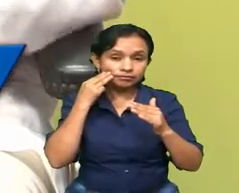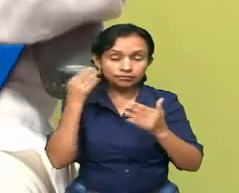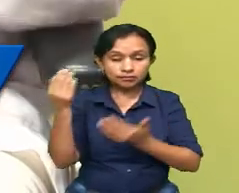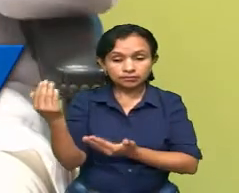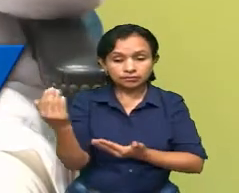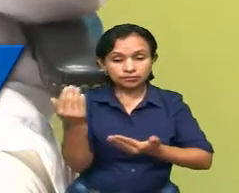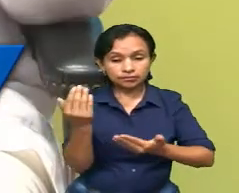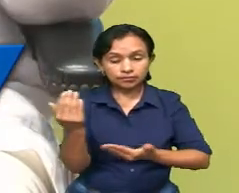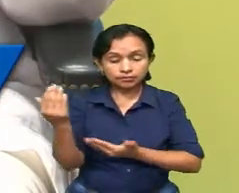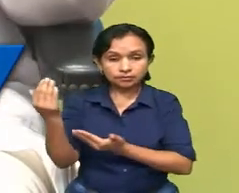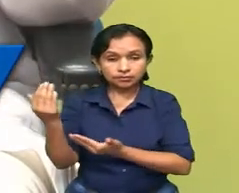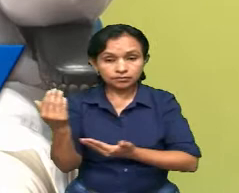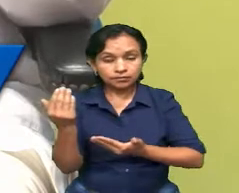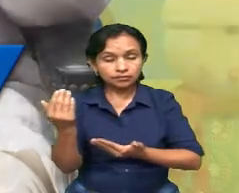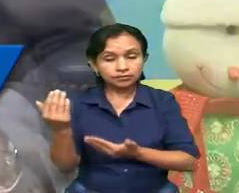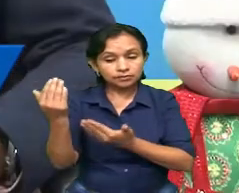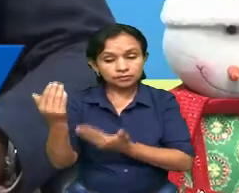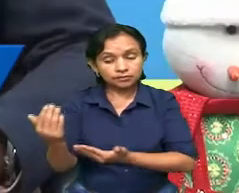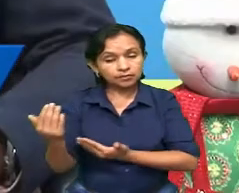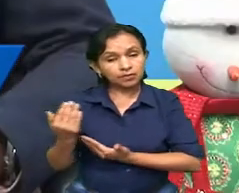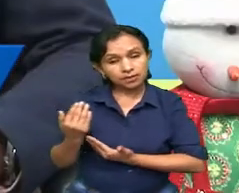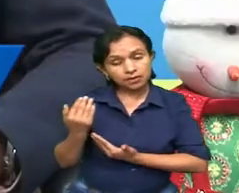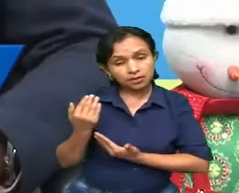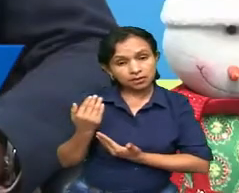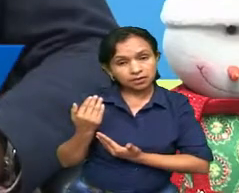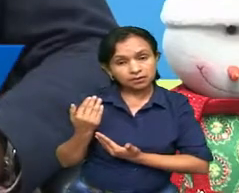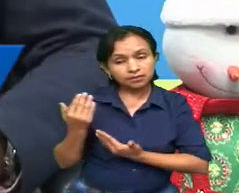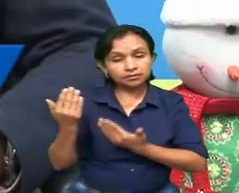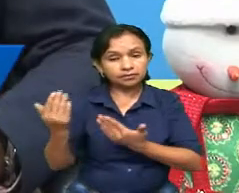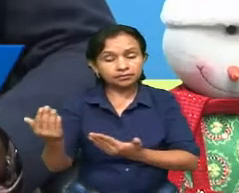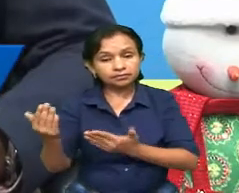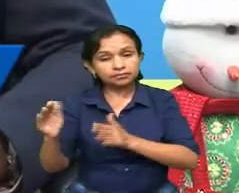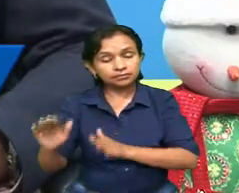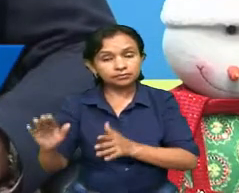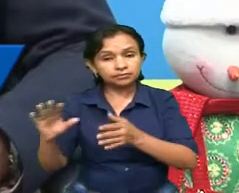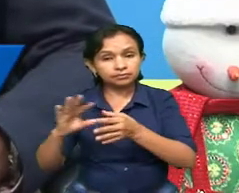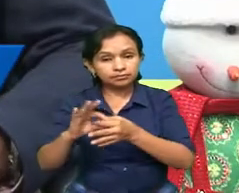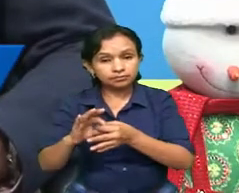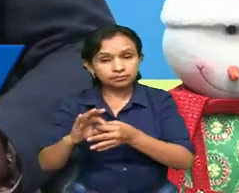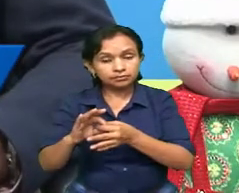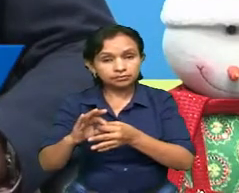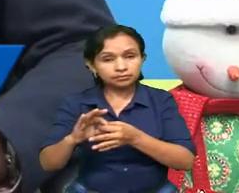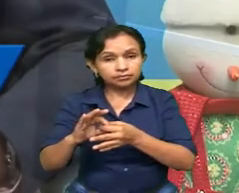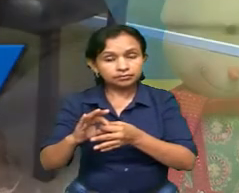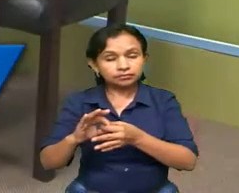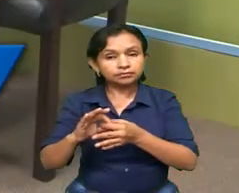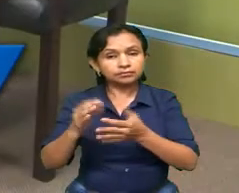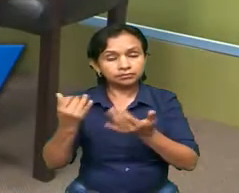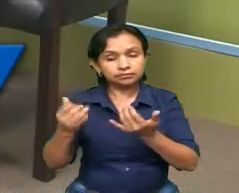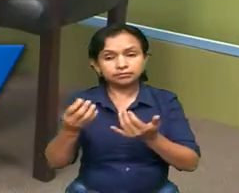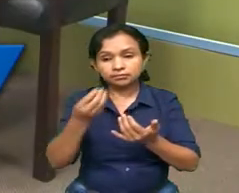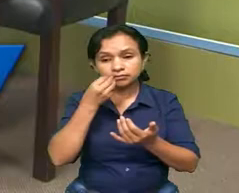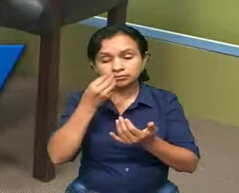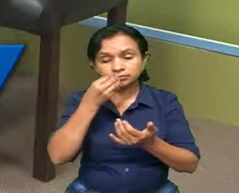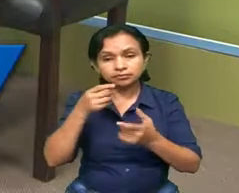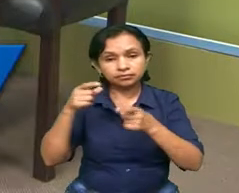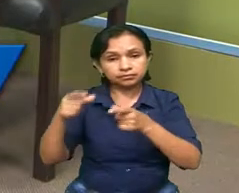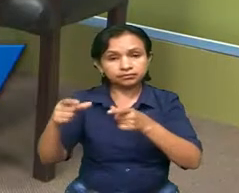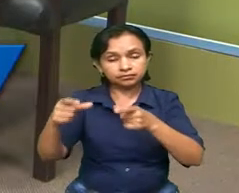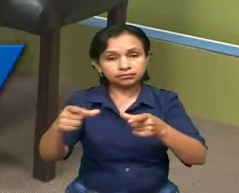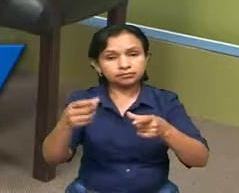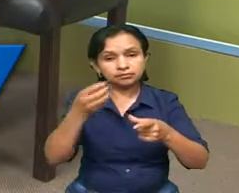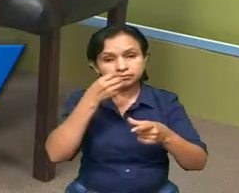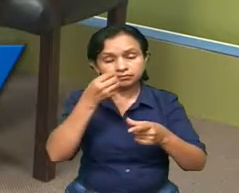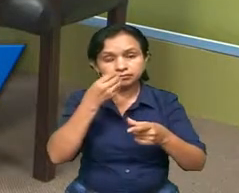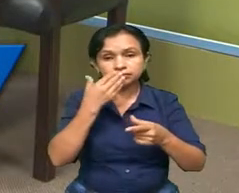si les están dando lactancia materna o aunque no les estén dando, ellas están ahí presentes. Y sí, ahí se les provee su alimentación